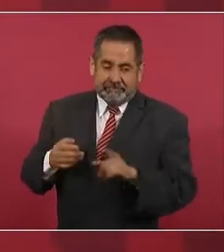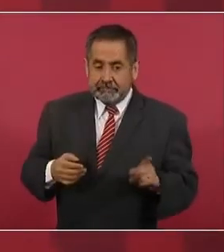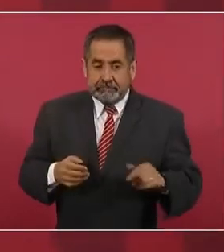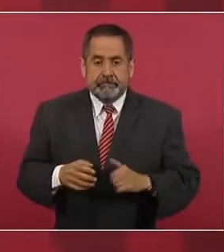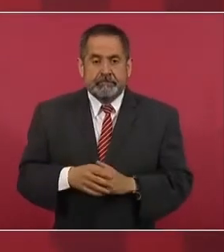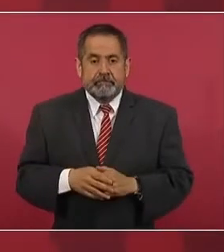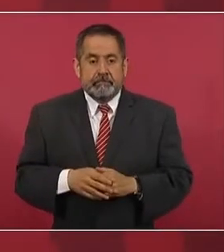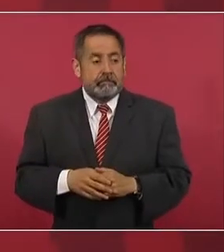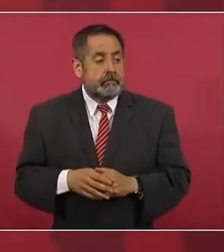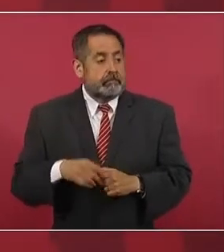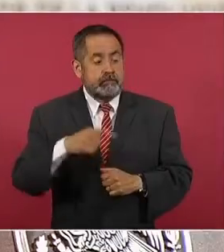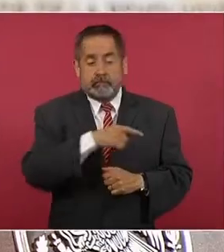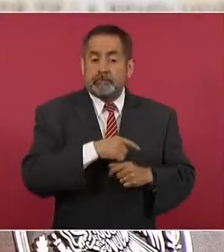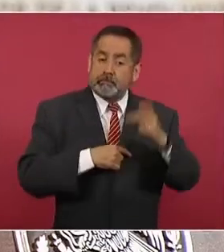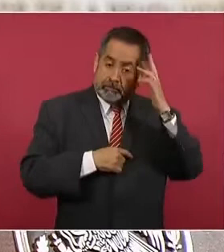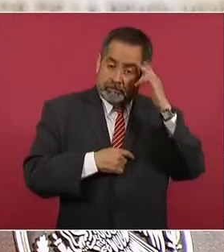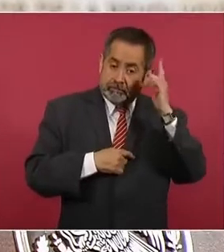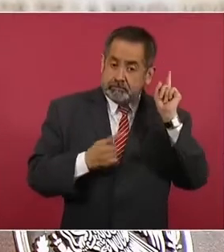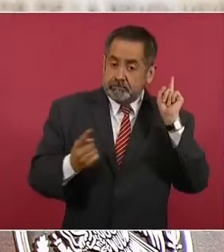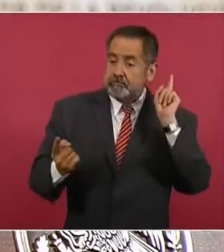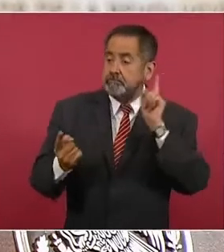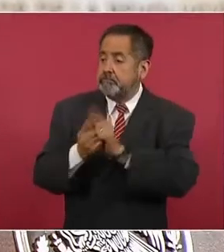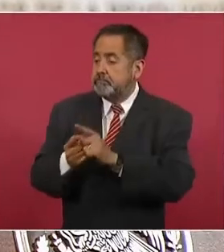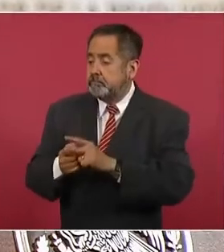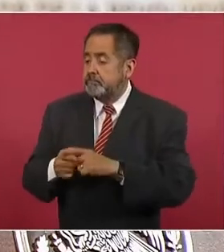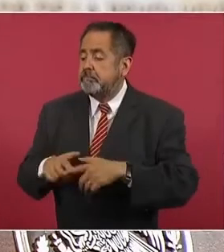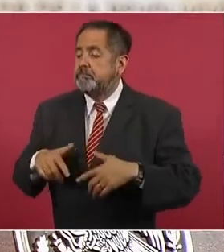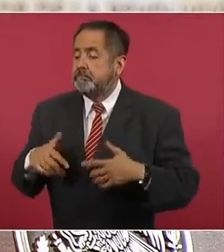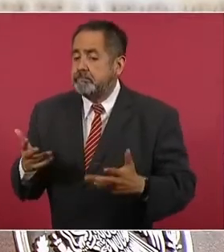lo fue a ver Porfirio Díaz